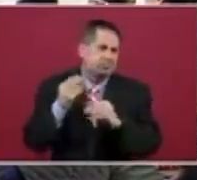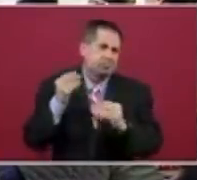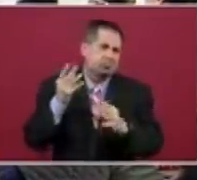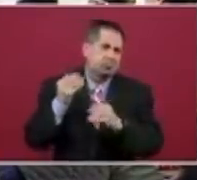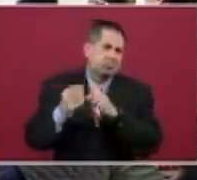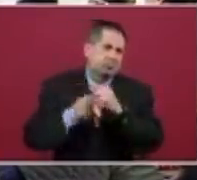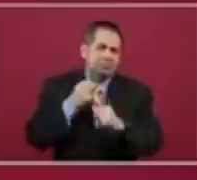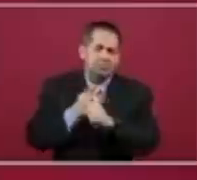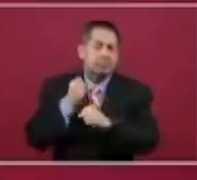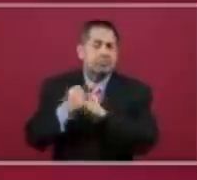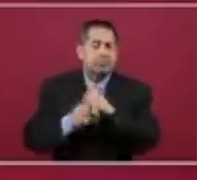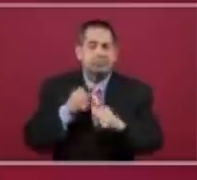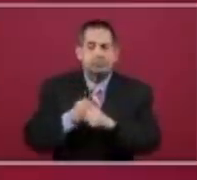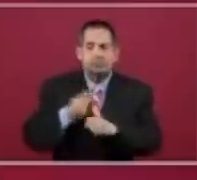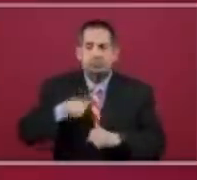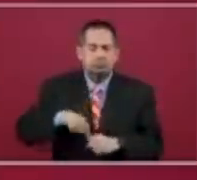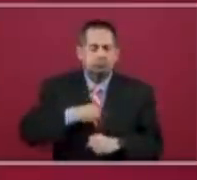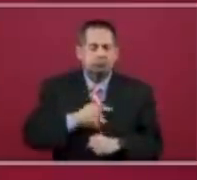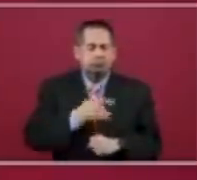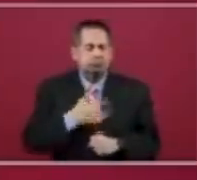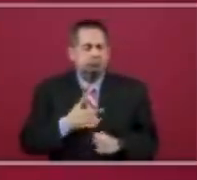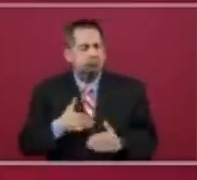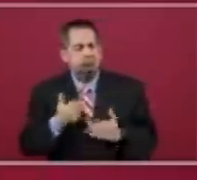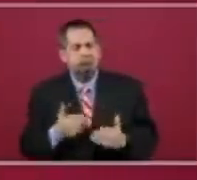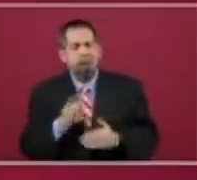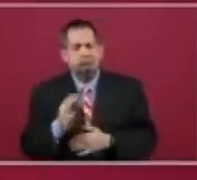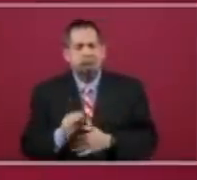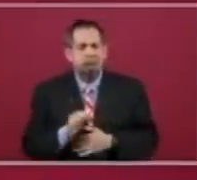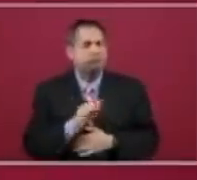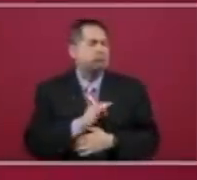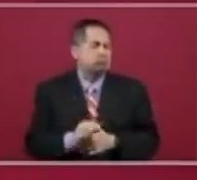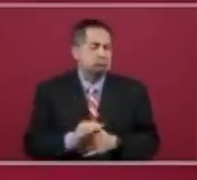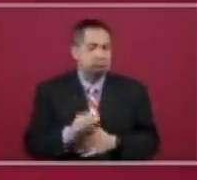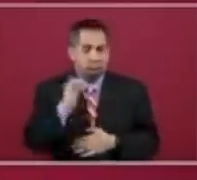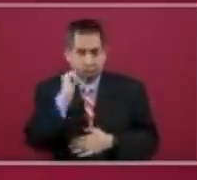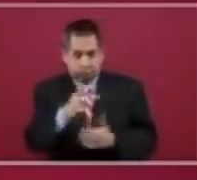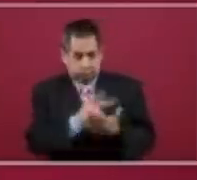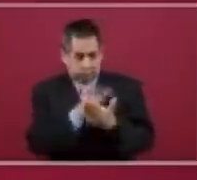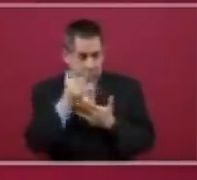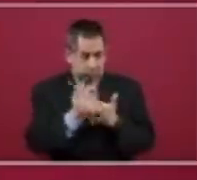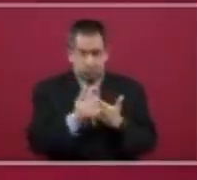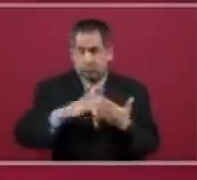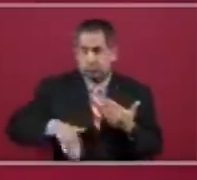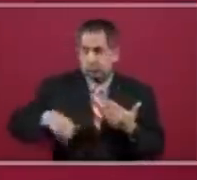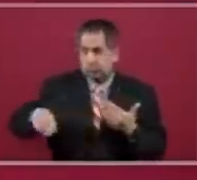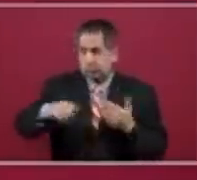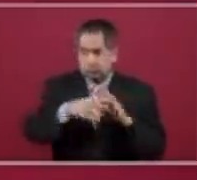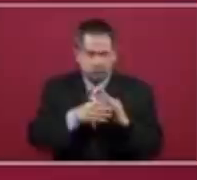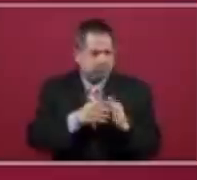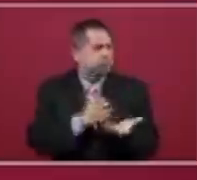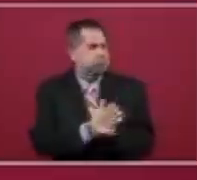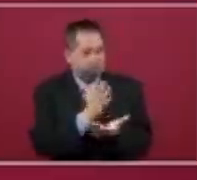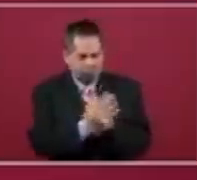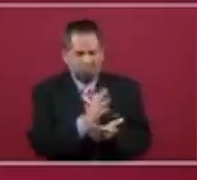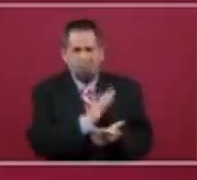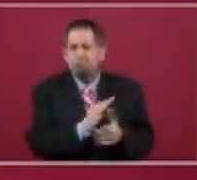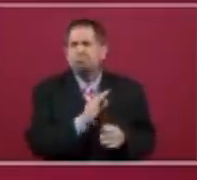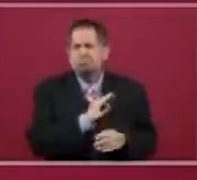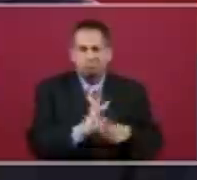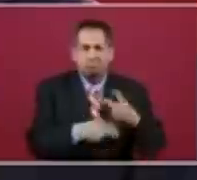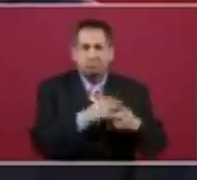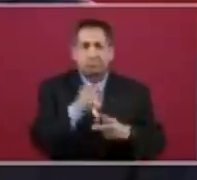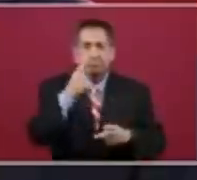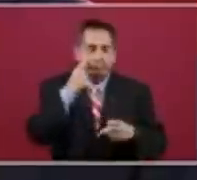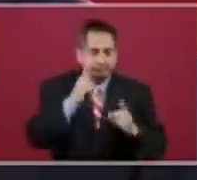y estamos muy confiados que justamente cualquier proyecto, como dice uno de nuestros, es viable. Lo importante es tomar